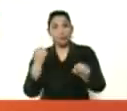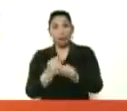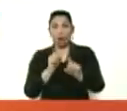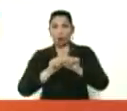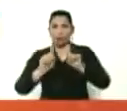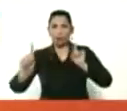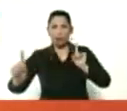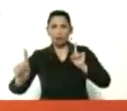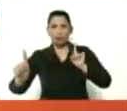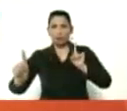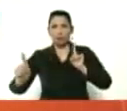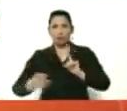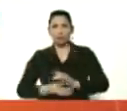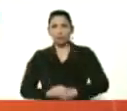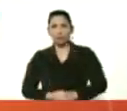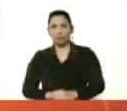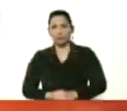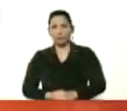que aumentarlo.